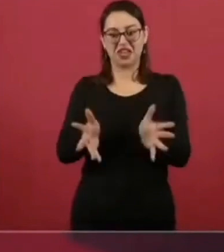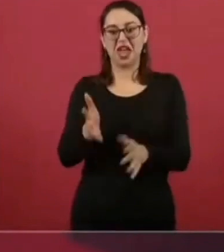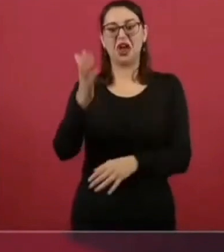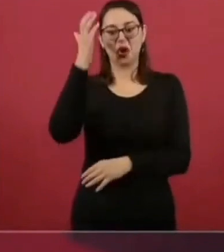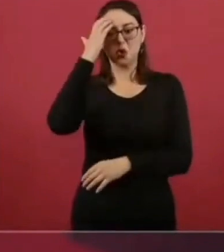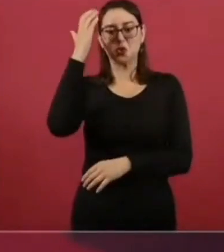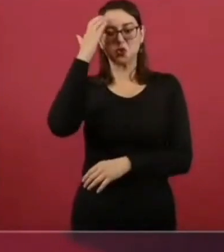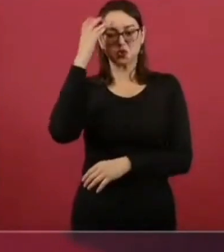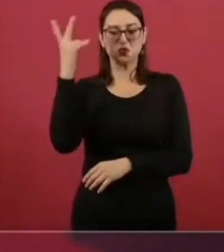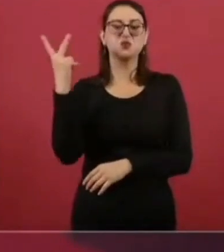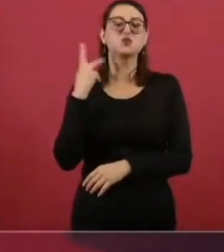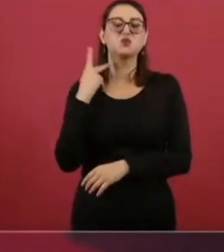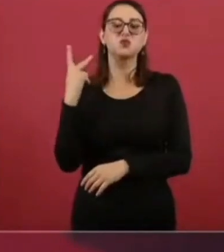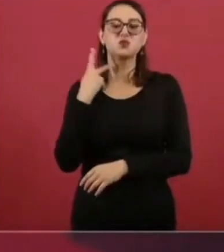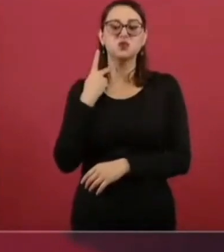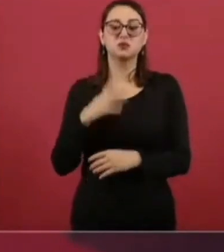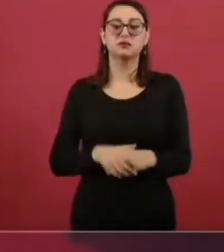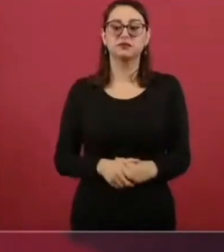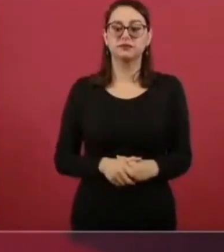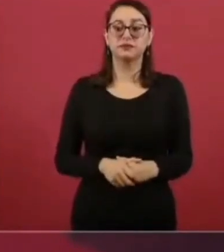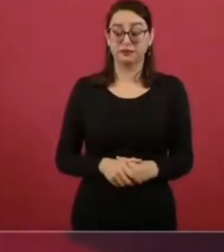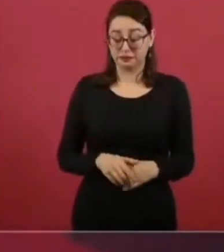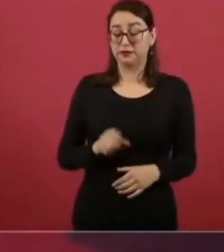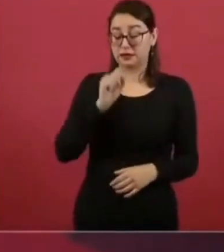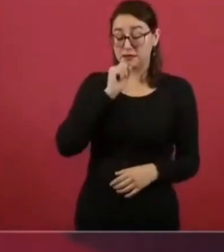Sí, ya fui a Panteló también.